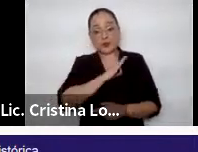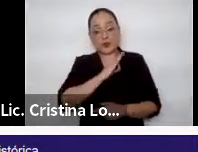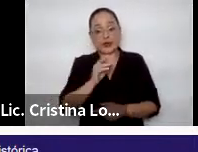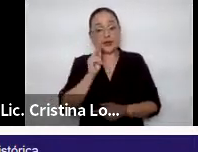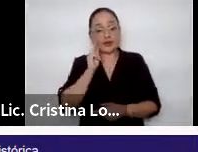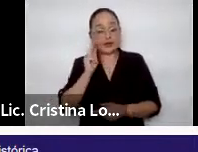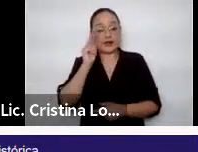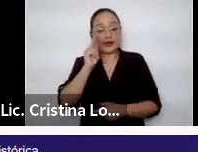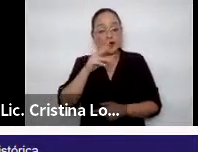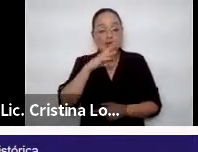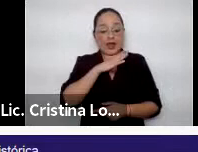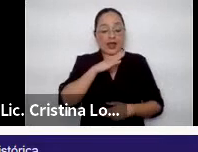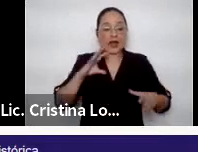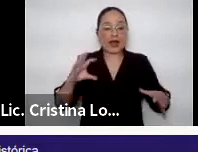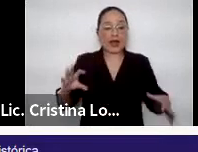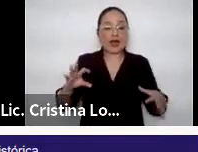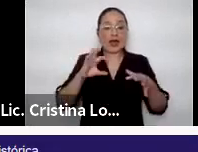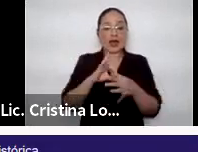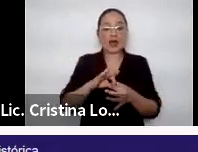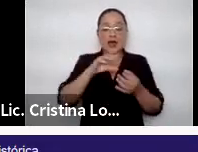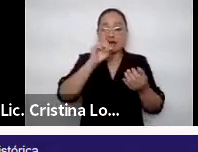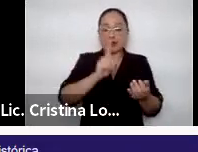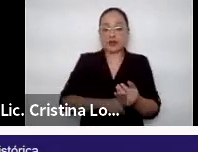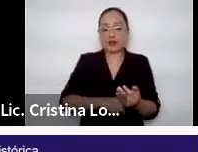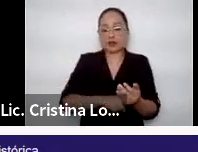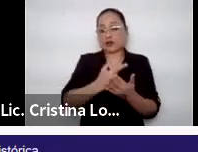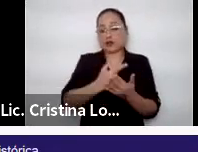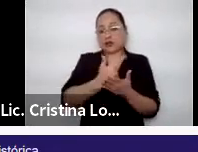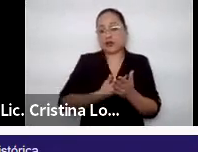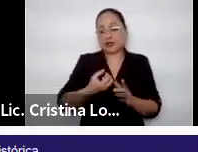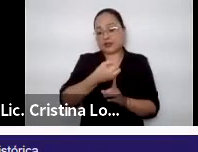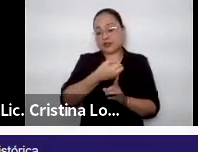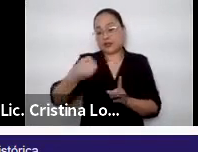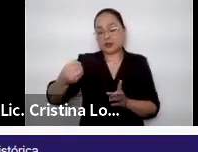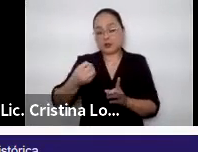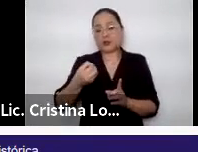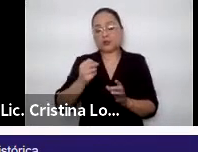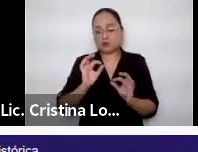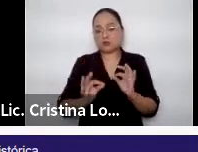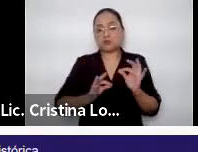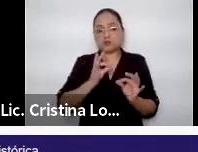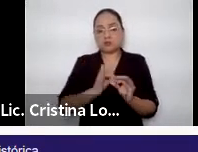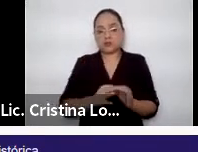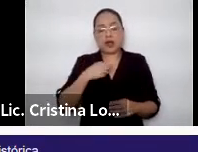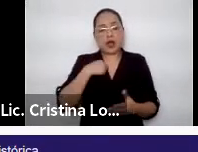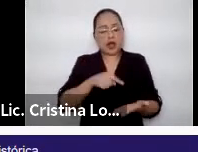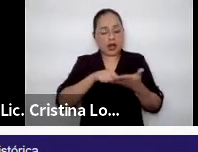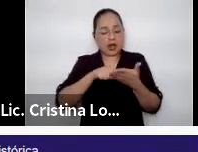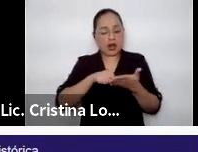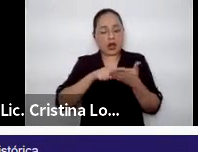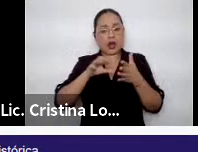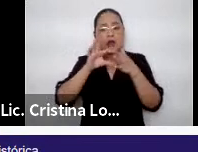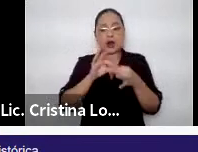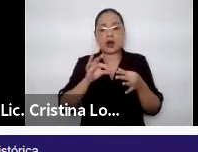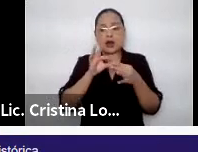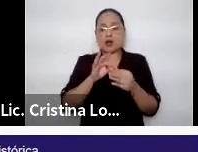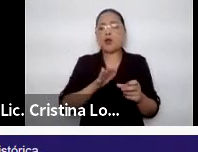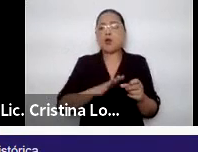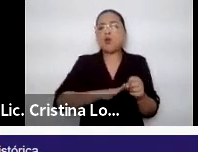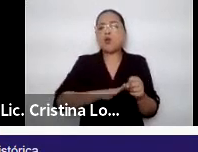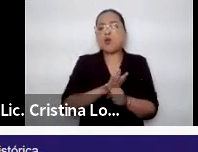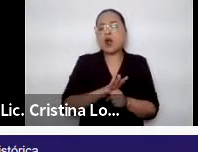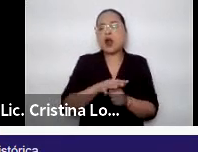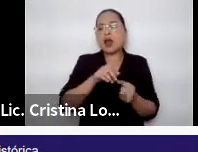de ordenamientos. Vean, cuando le damos el clic en el índice de ordenamientos, nos van a señalar cuáles son precisamente